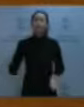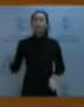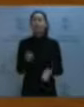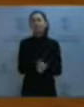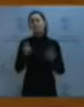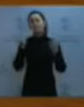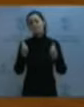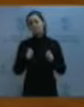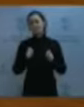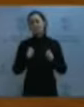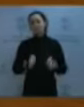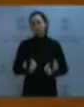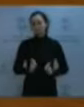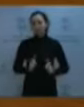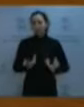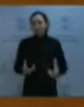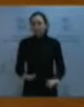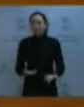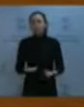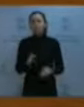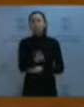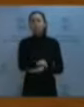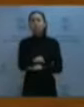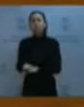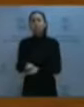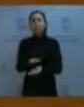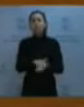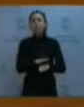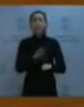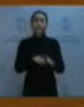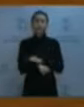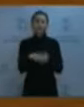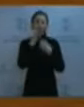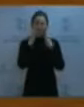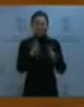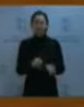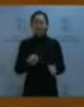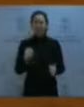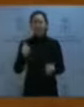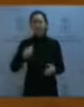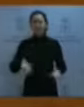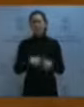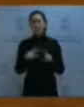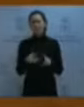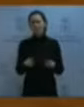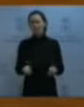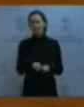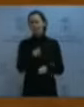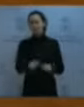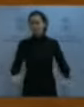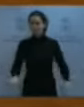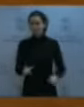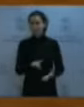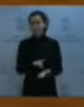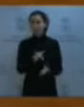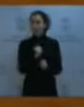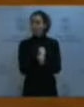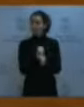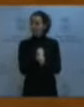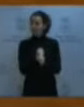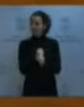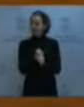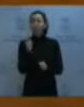social sin preocuparse por hacer una gestión del mismo, de manera que sea una pasarela de las personas que están ahí para el empleo y que no